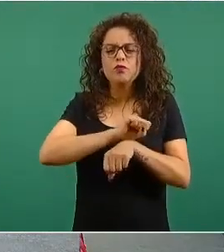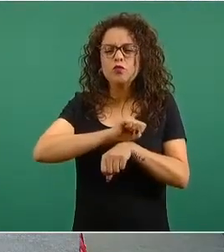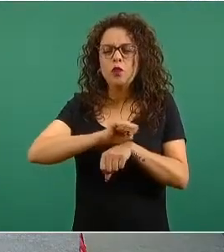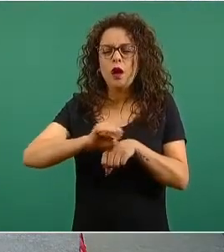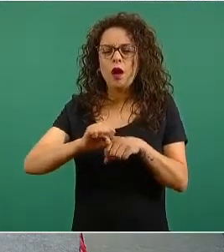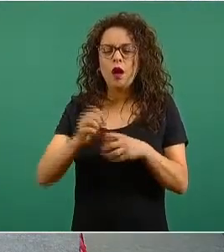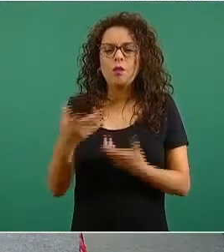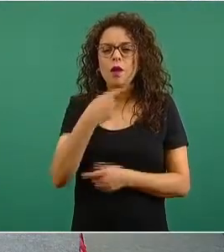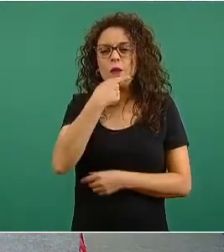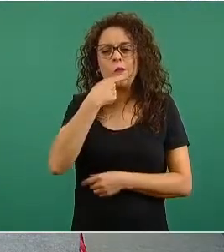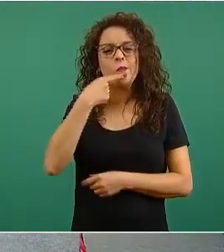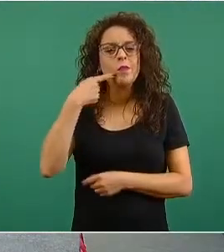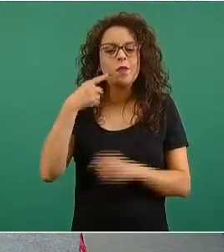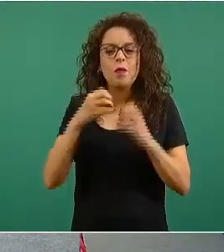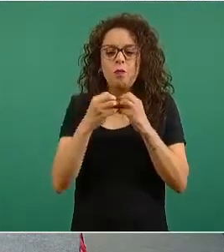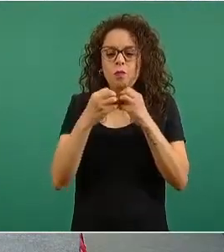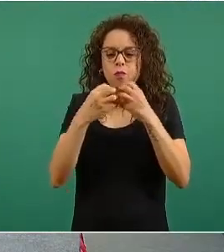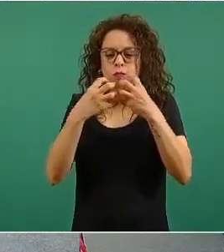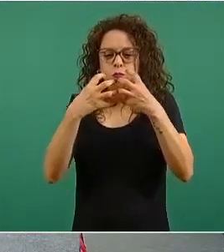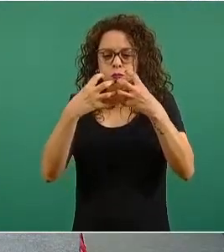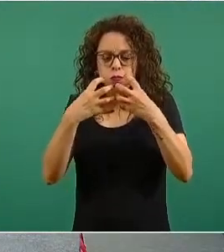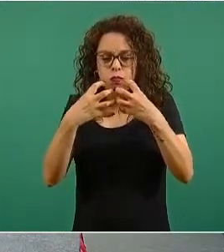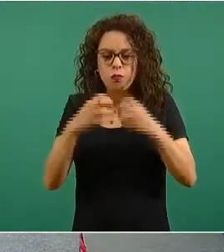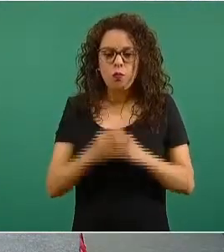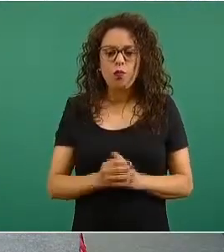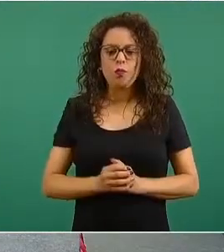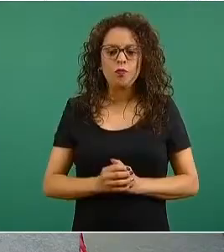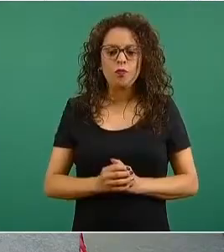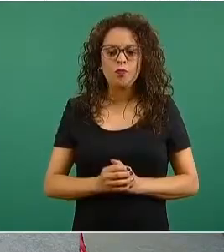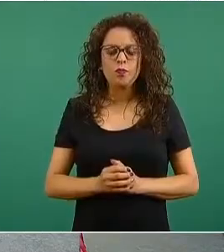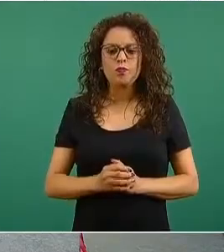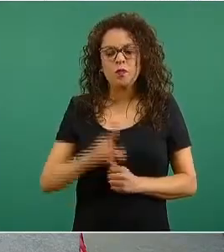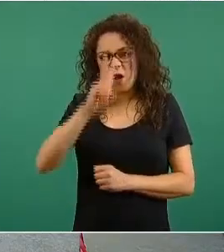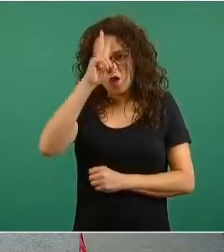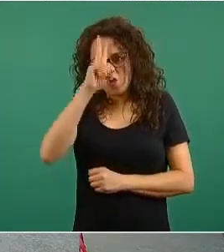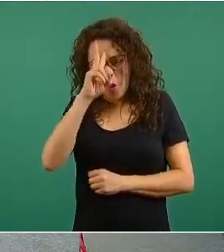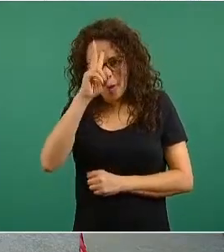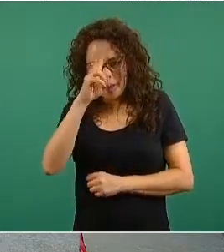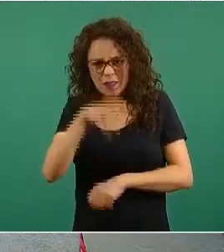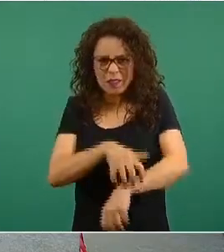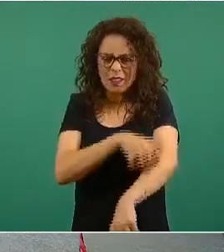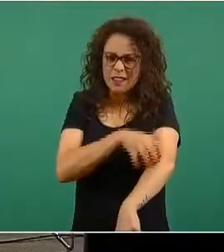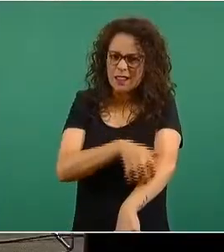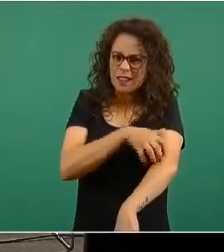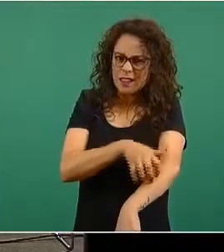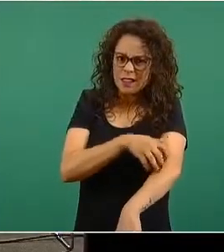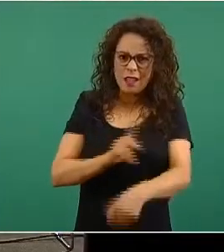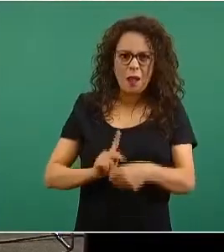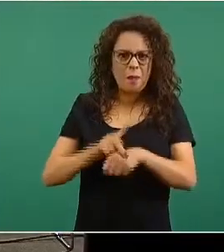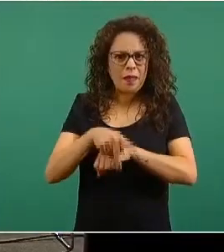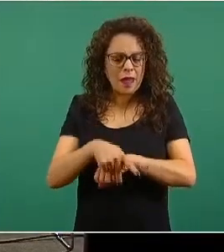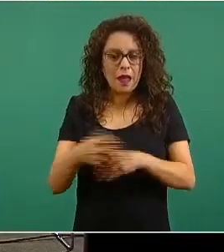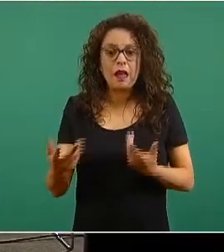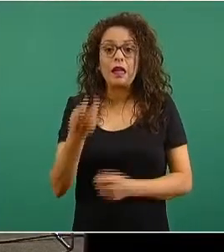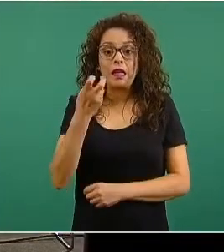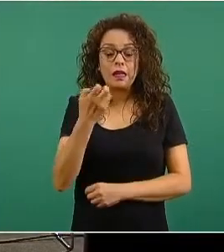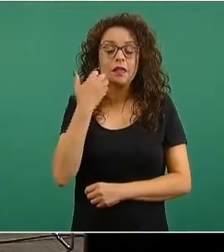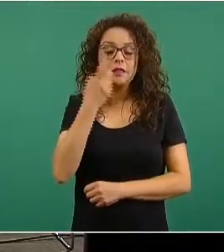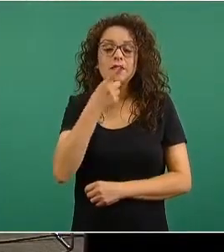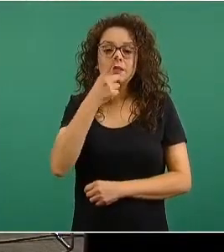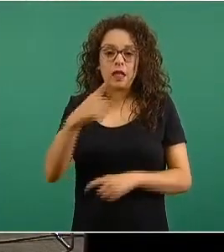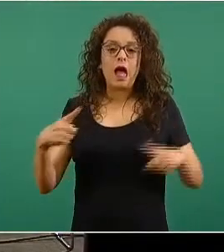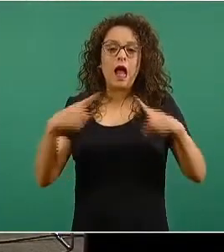los labios y otras, comezón en la piel. Ese es el tipo de manifestaciones de una alergia